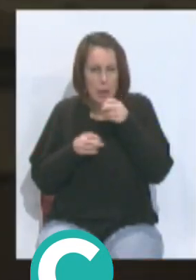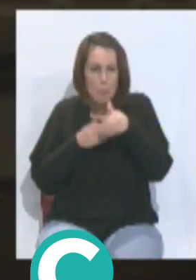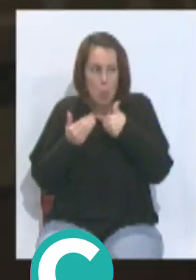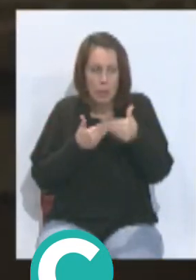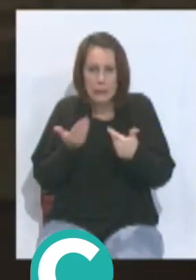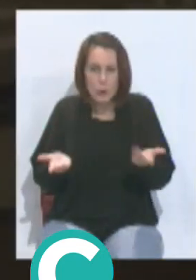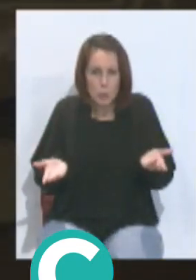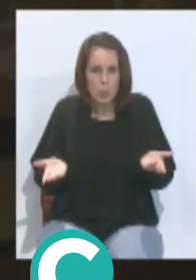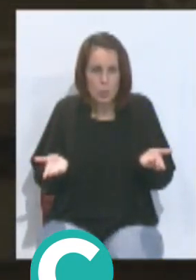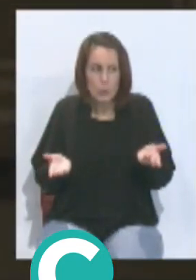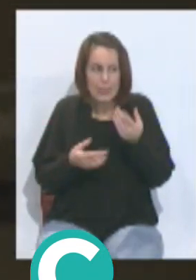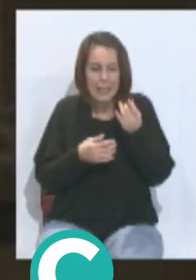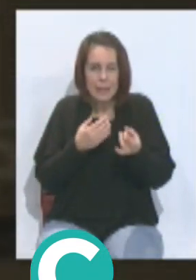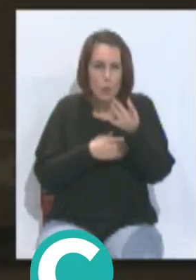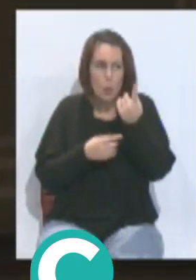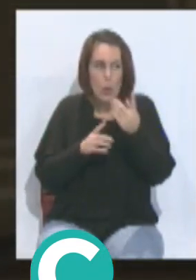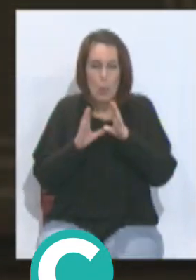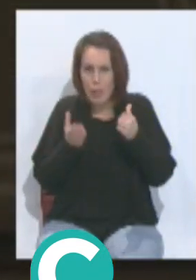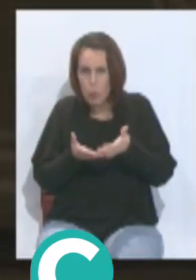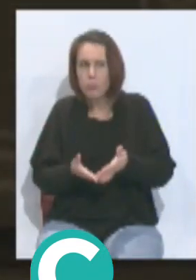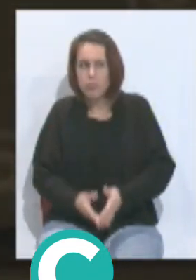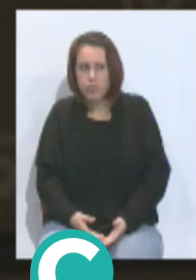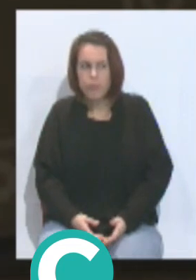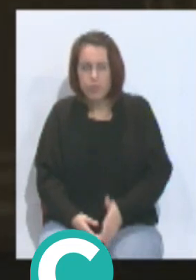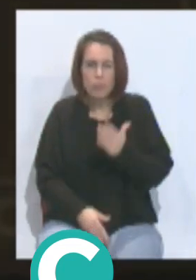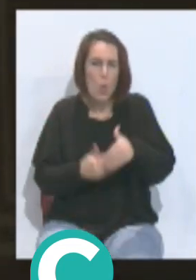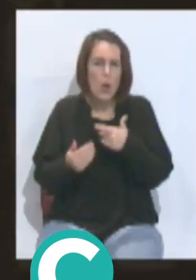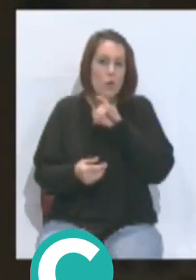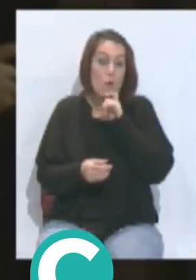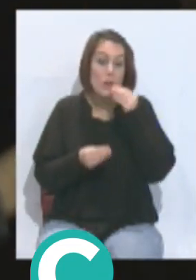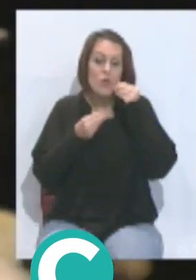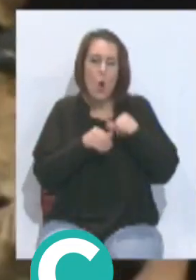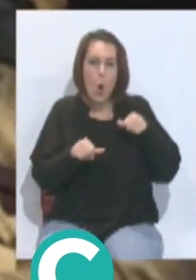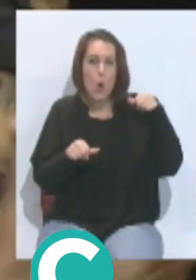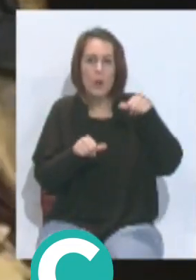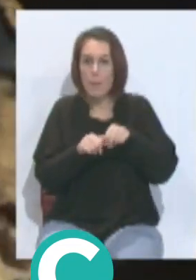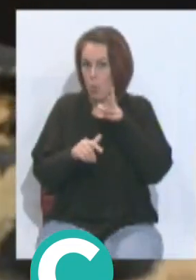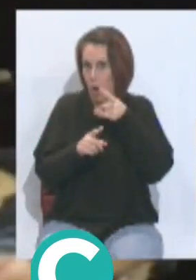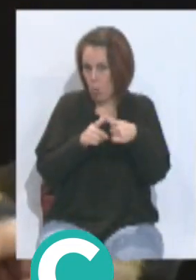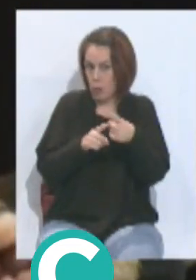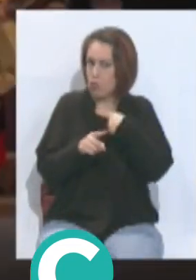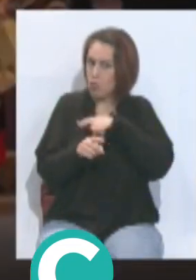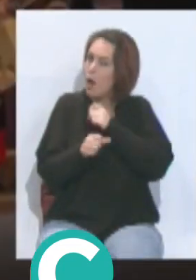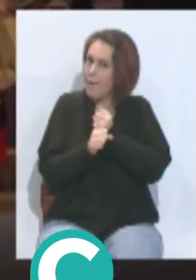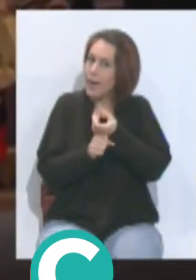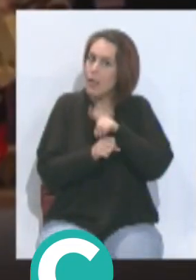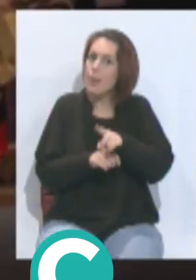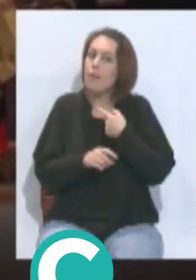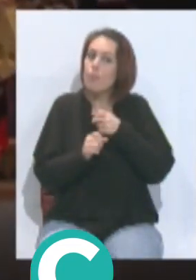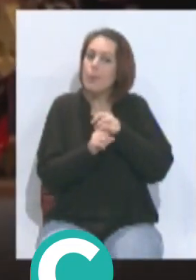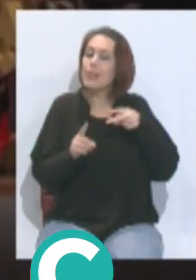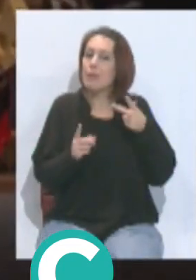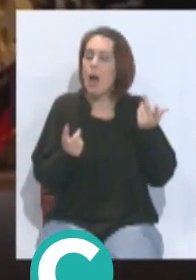de creativo de una agrupación, cómo ha evolucionado a través de la historia, porque eso es una cosa que vamos a trabajar también, tener una